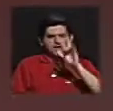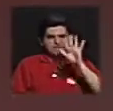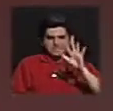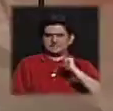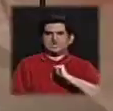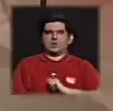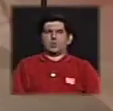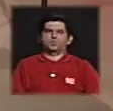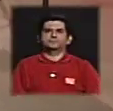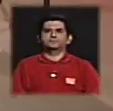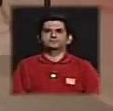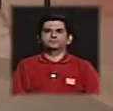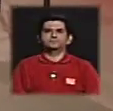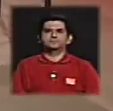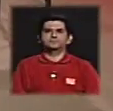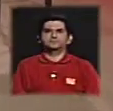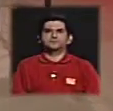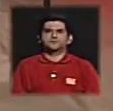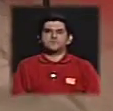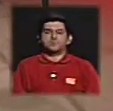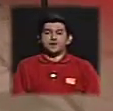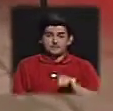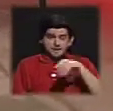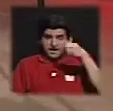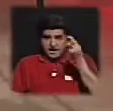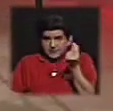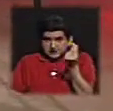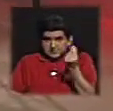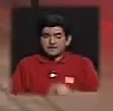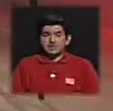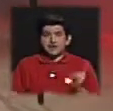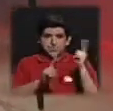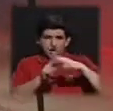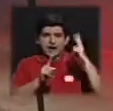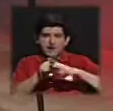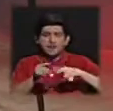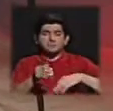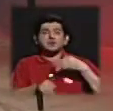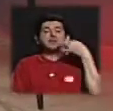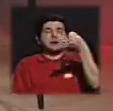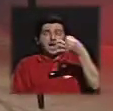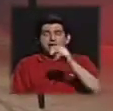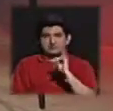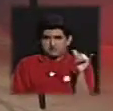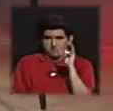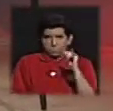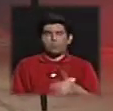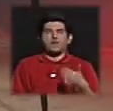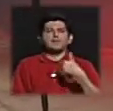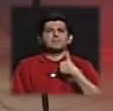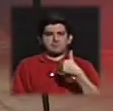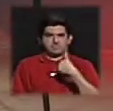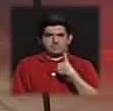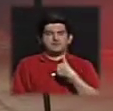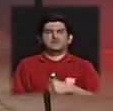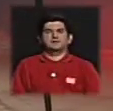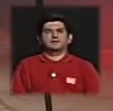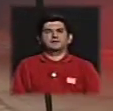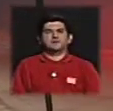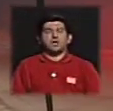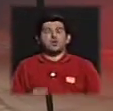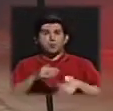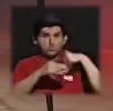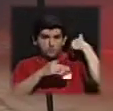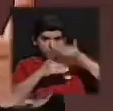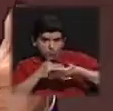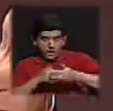0.35 de esos fondos cuando los ejecute, y además tiene